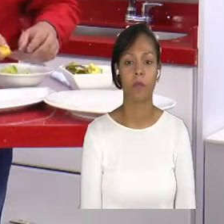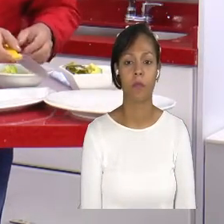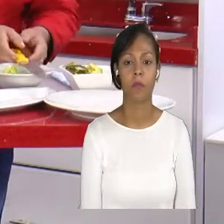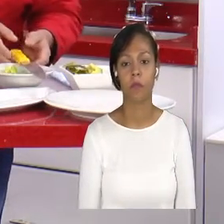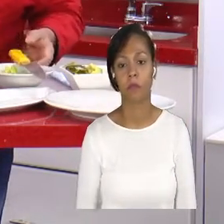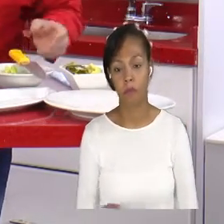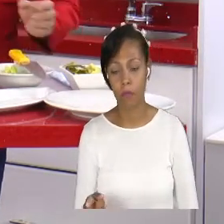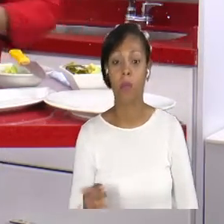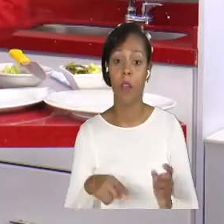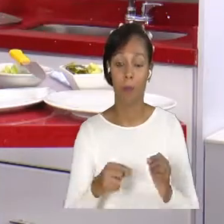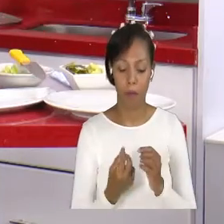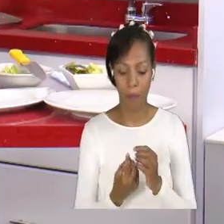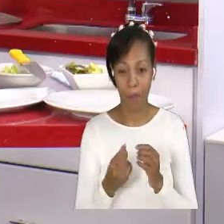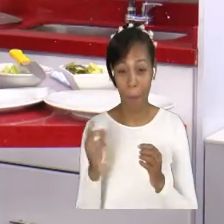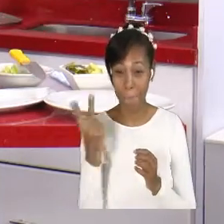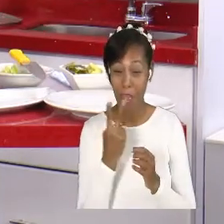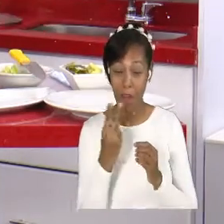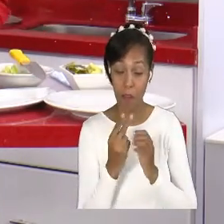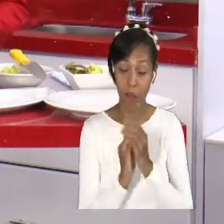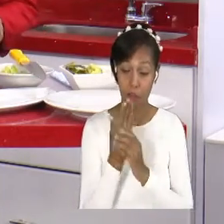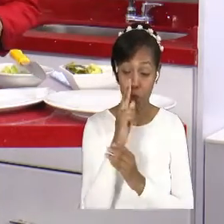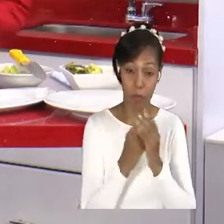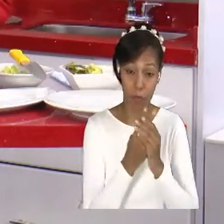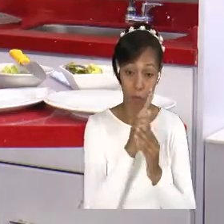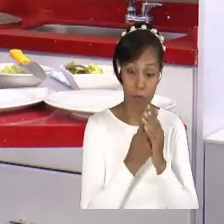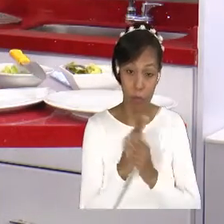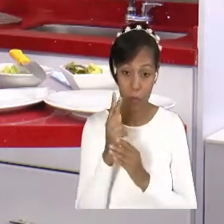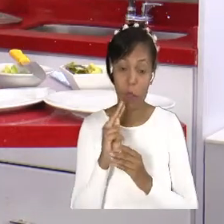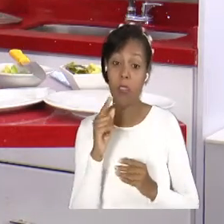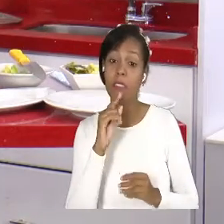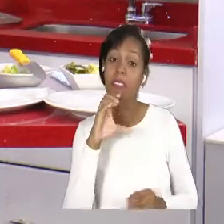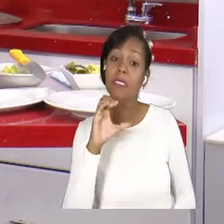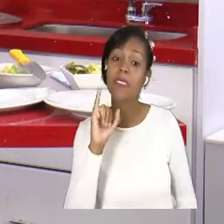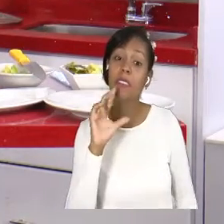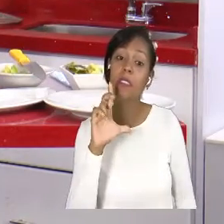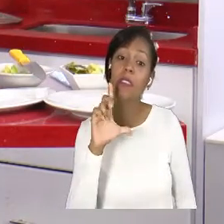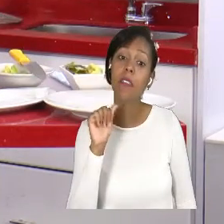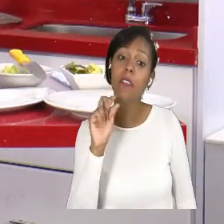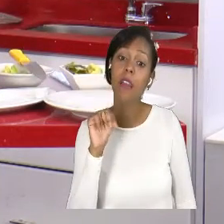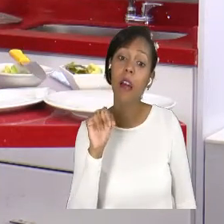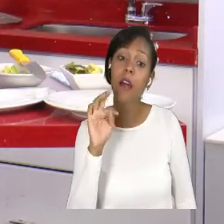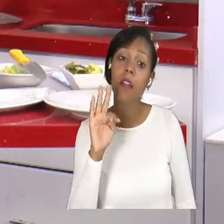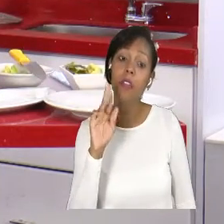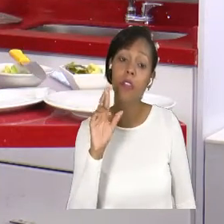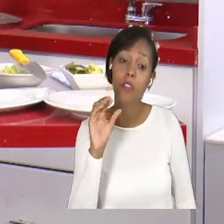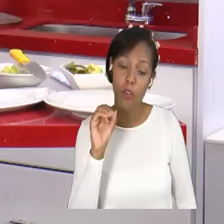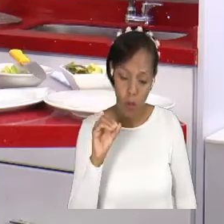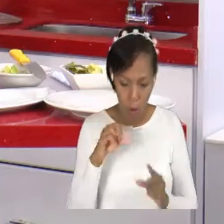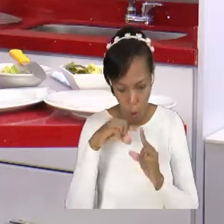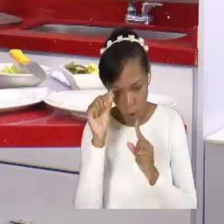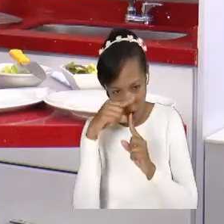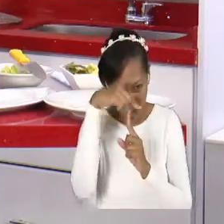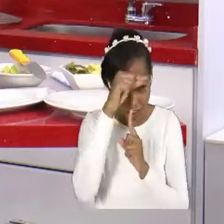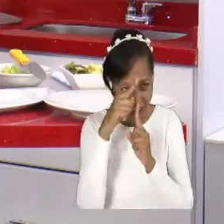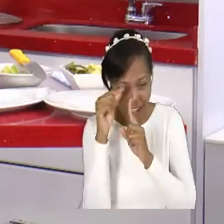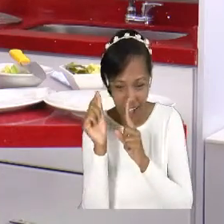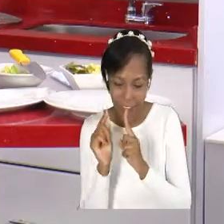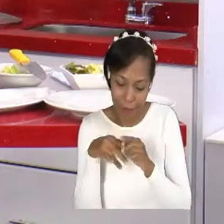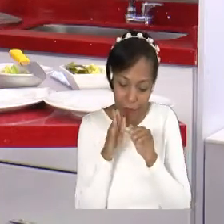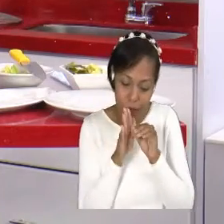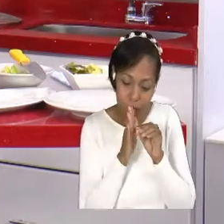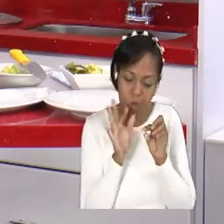cilantro. Ok. Y acá voy revisando las piñas y el calabacín. Acá ya ahorita le